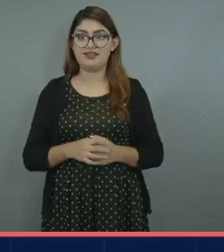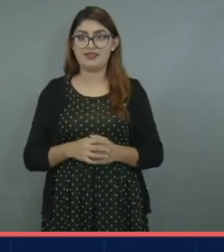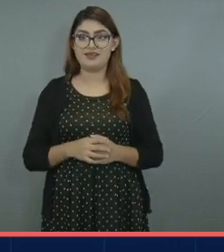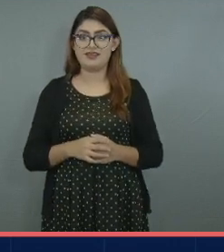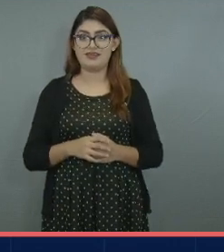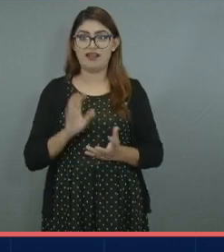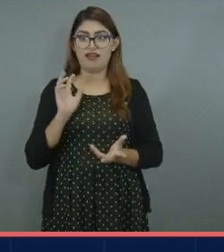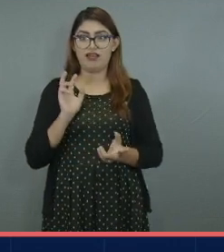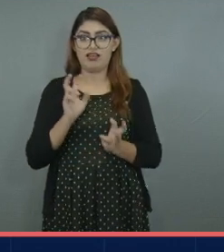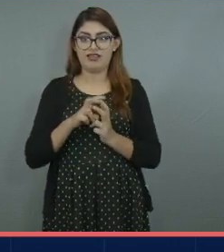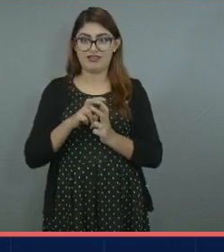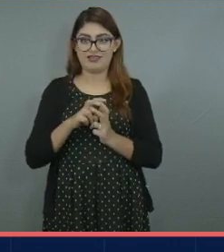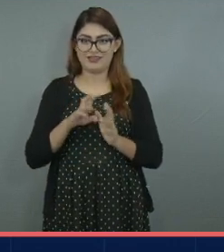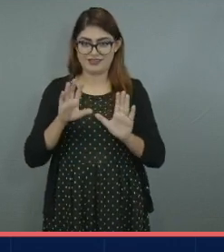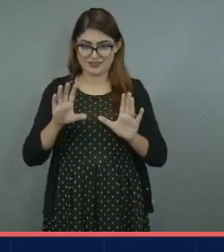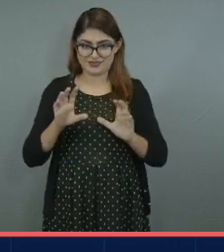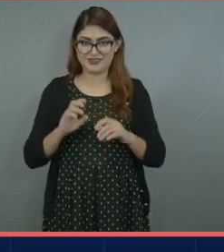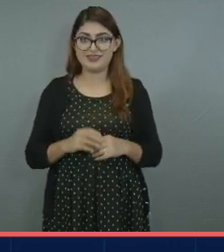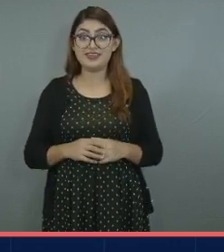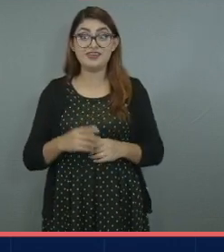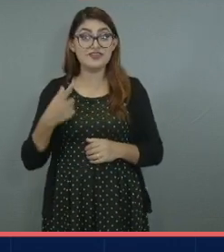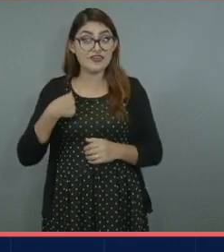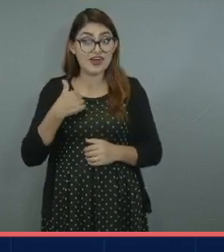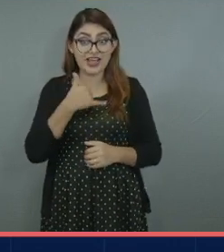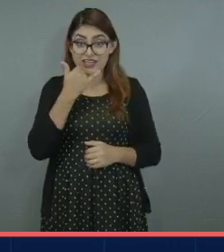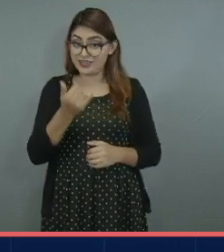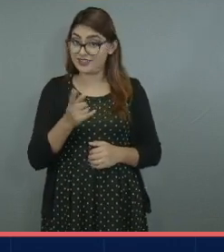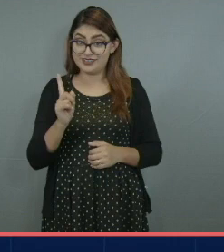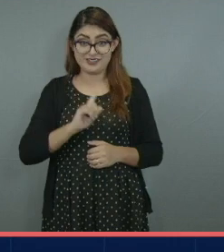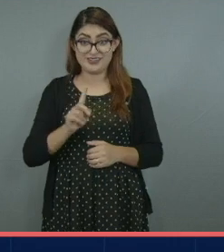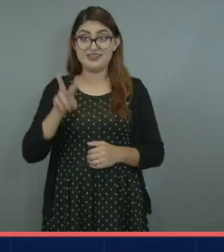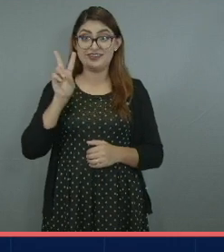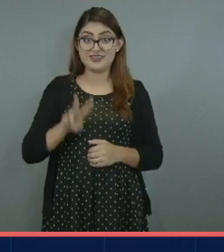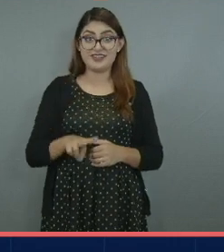Cierra la boca. No nos equivocamos.